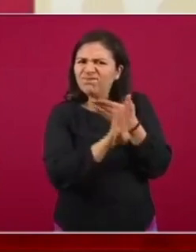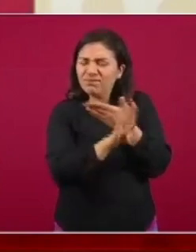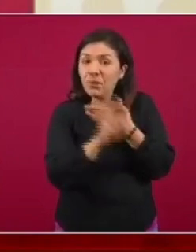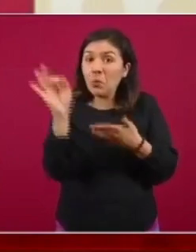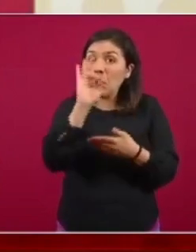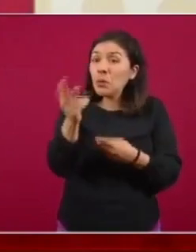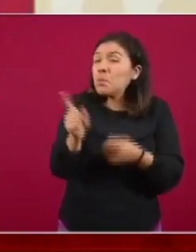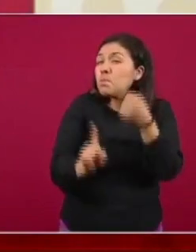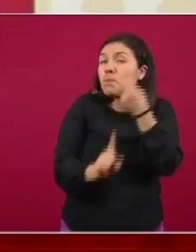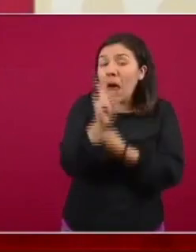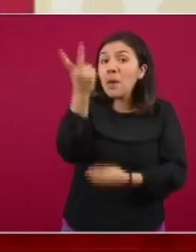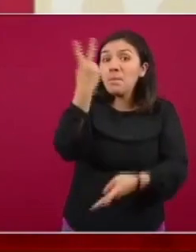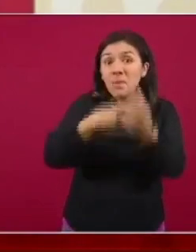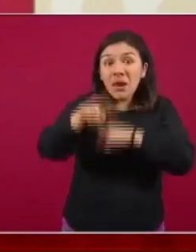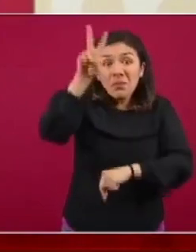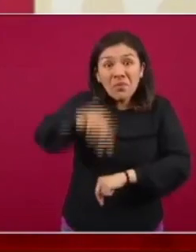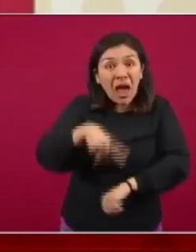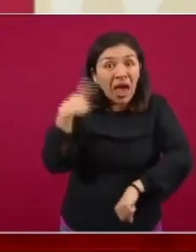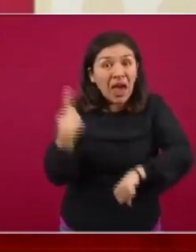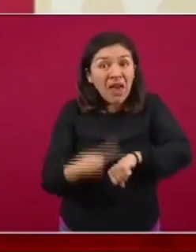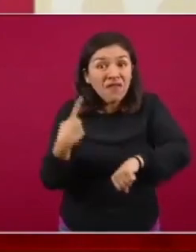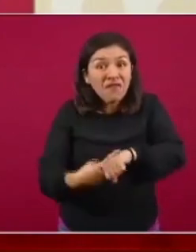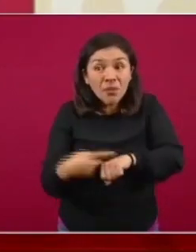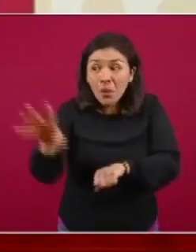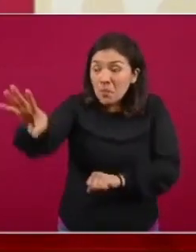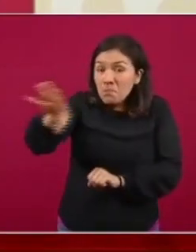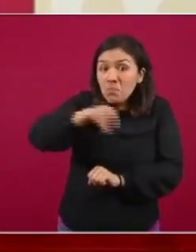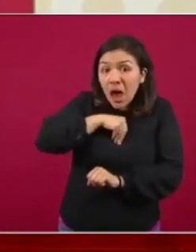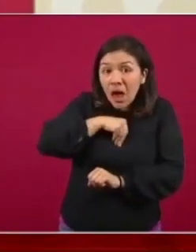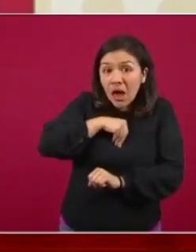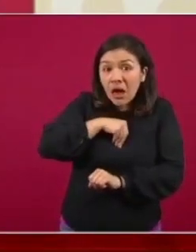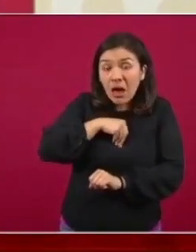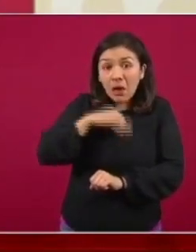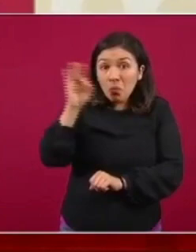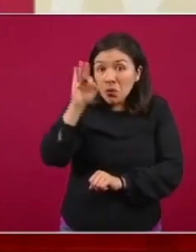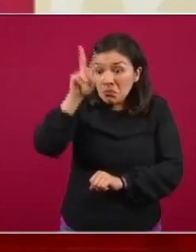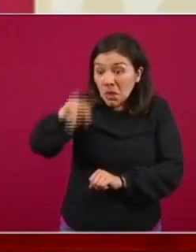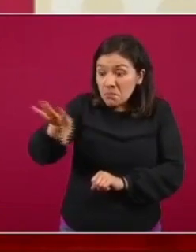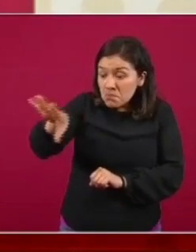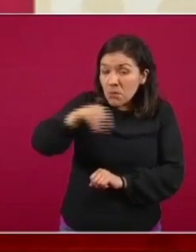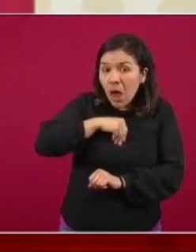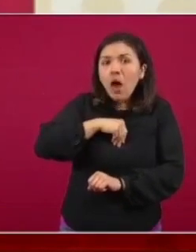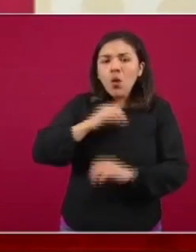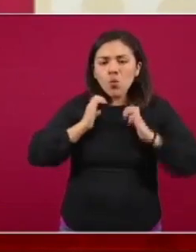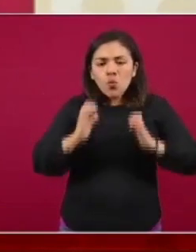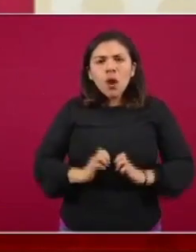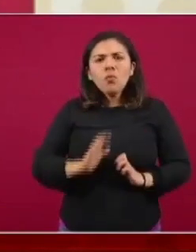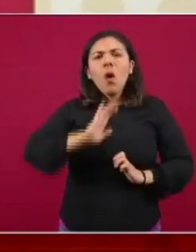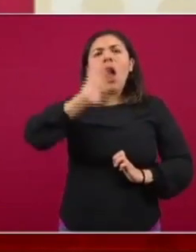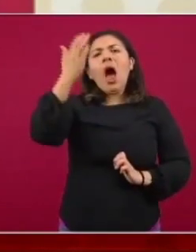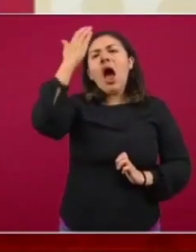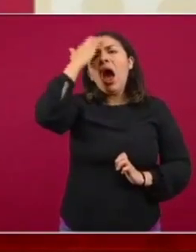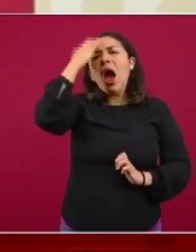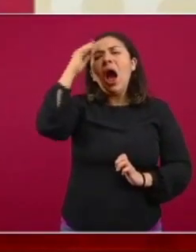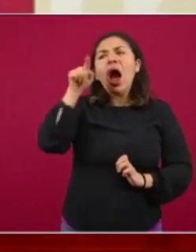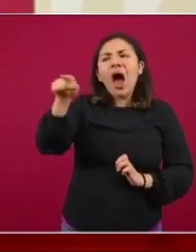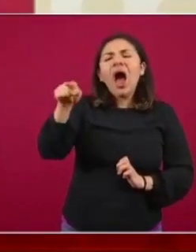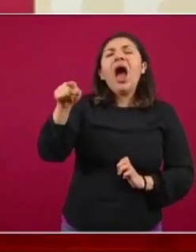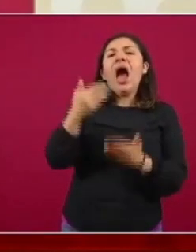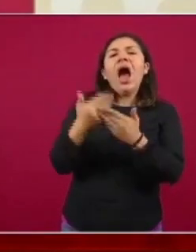venga la infección de verdad, porque esto fue solamente la presentación del antígeno, tenga la capacidad de responder rápidamente,